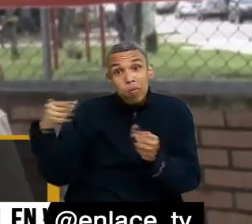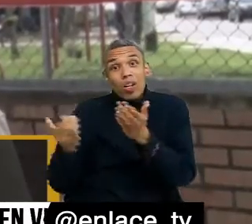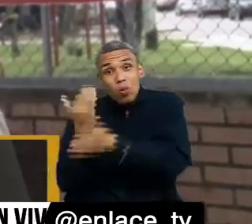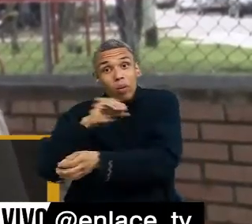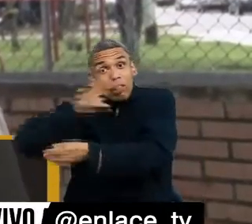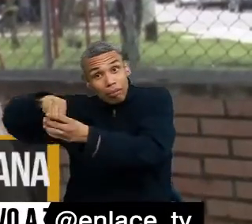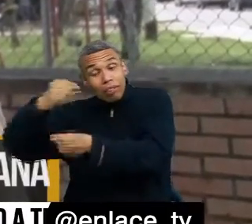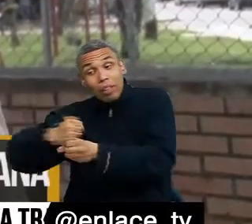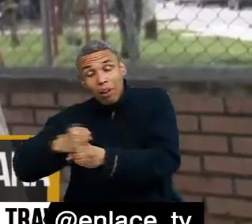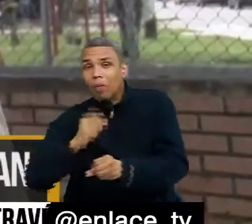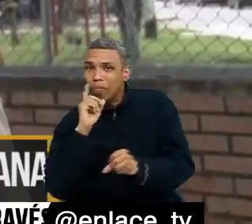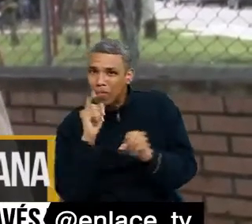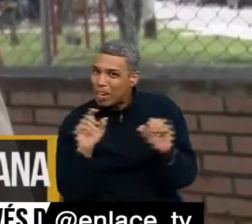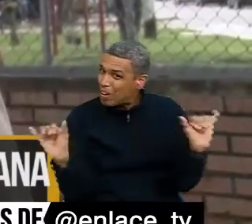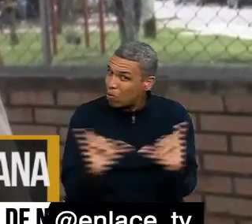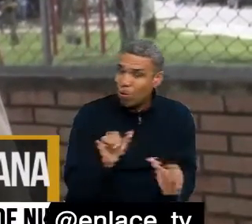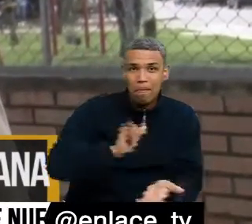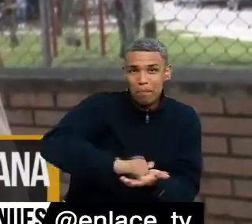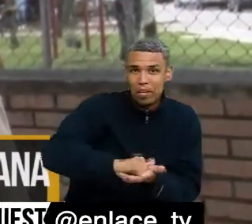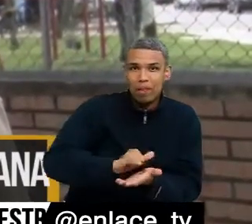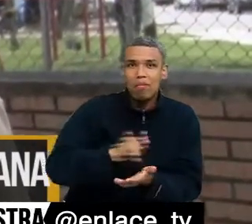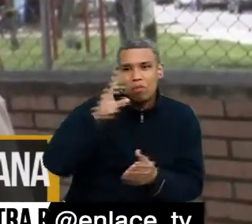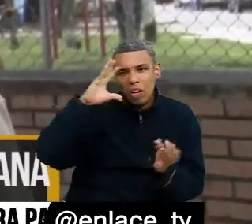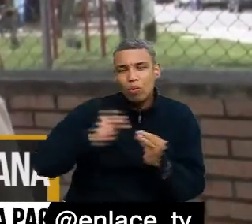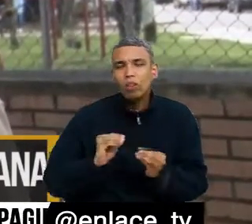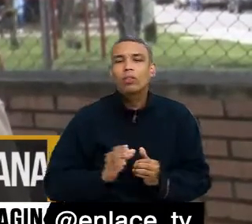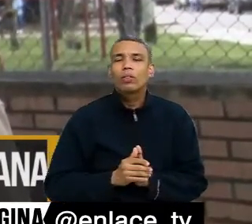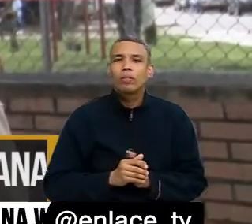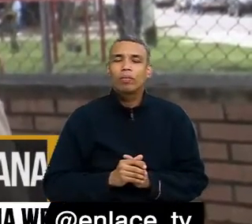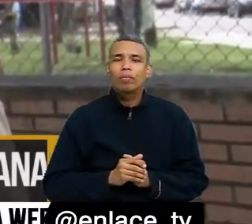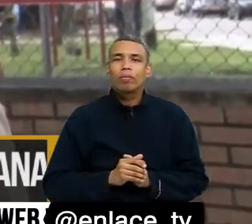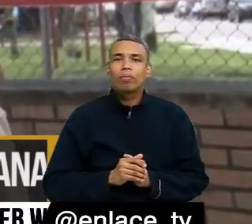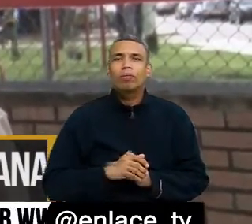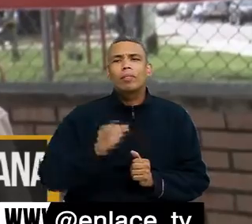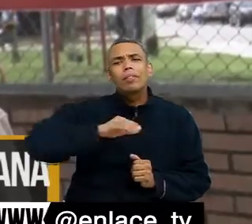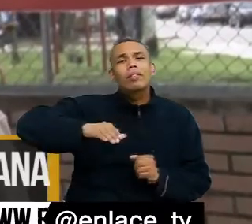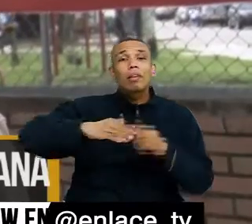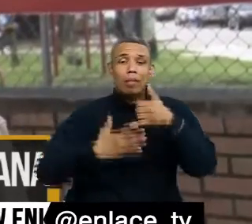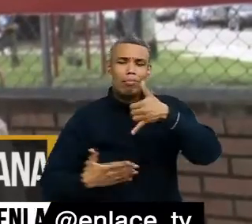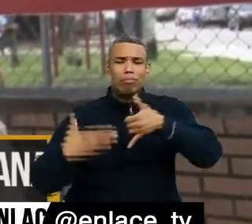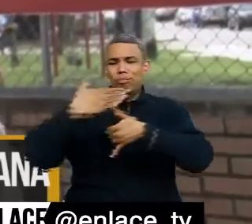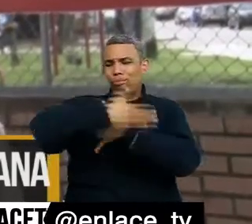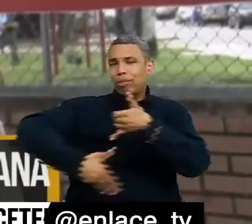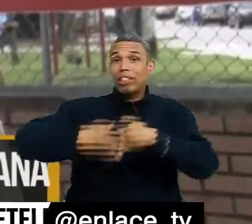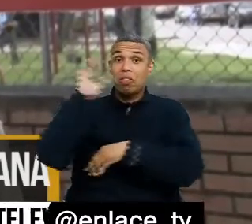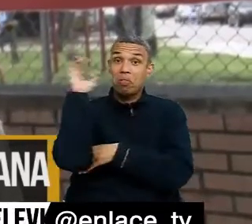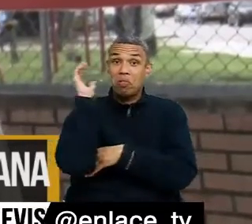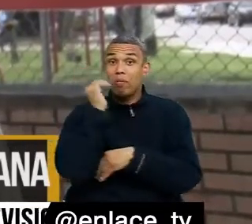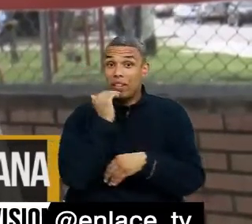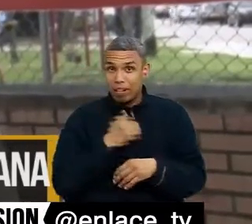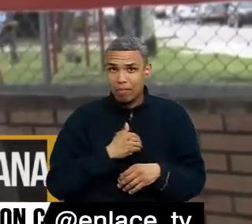Ecopetrol. Es una tarea que tenemos que desarrollar. La región se va a beneficiar, el país, porque las regalías van a pasar de un 20 a un 32%